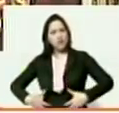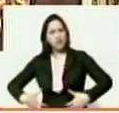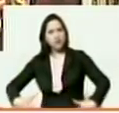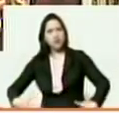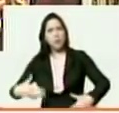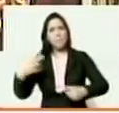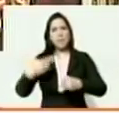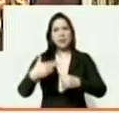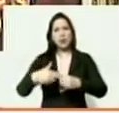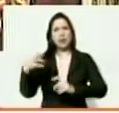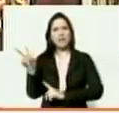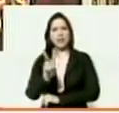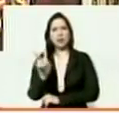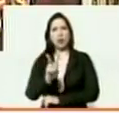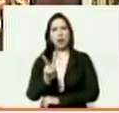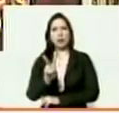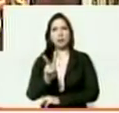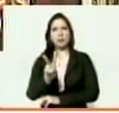petrolera venezolana,